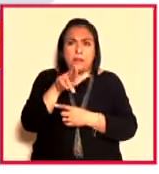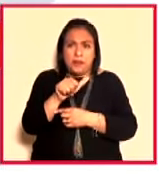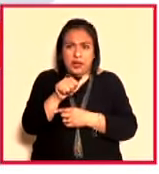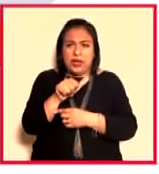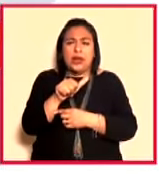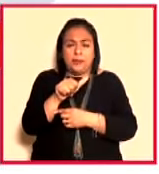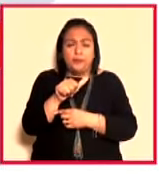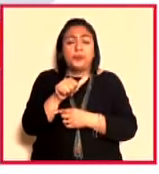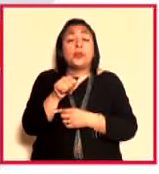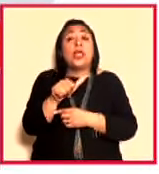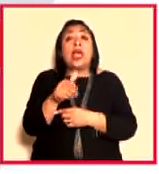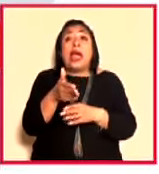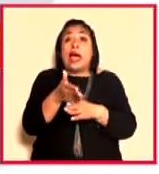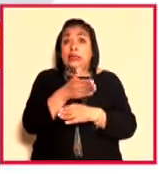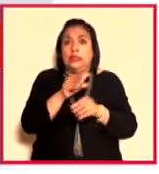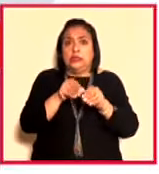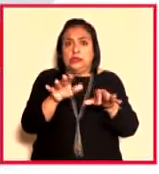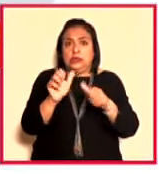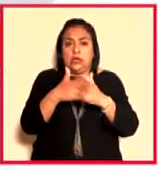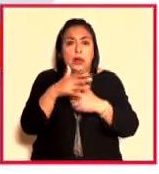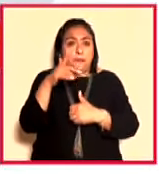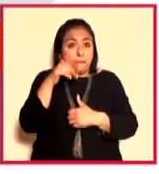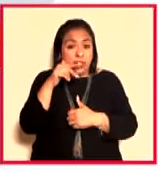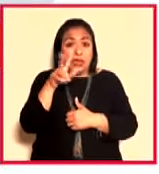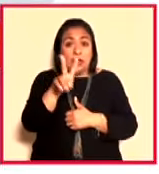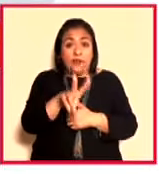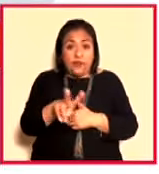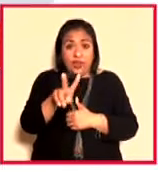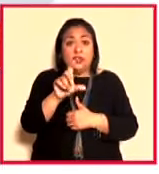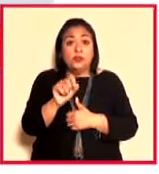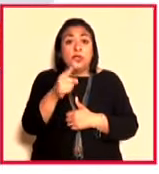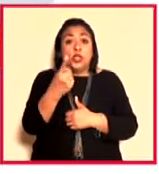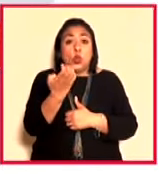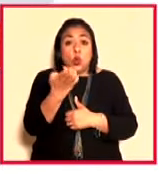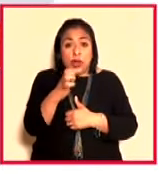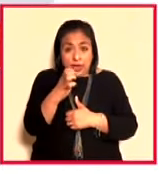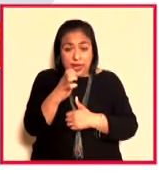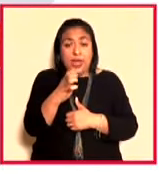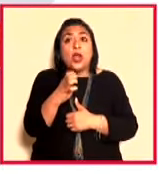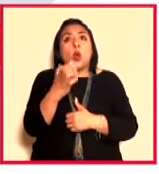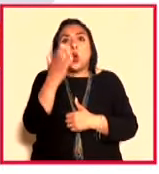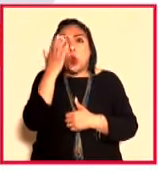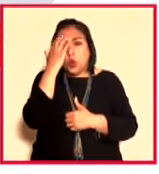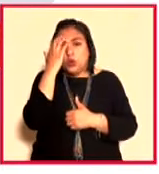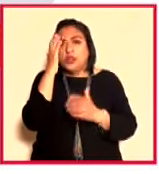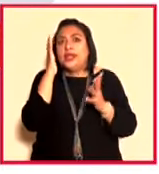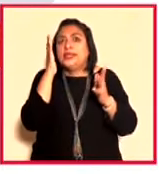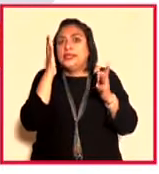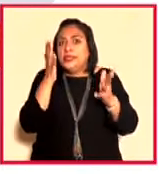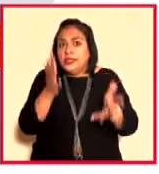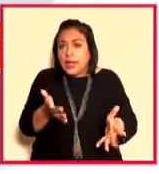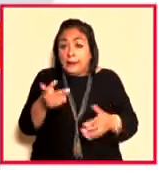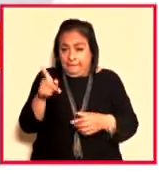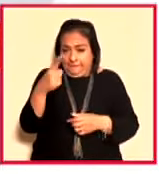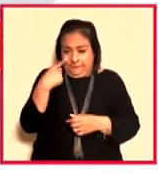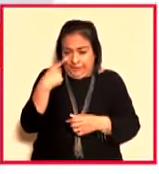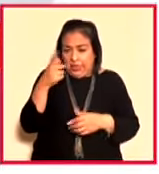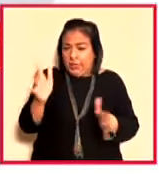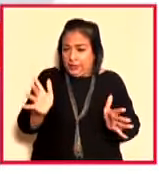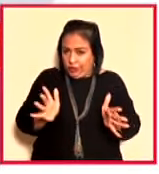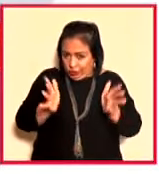Y antes de que se estrene mañana, viernes 21 de enero, vamos a conocer... Miren qué sorpresota les